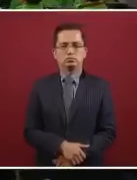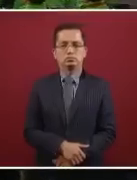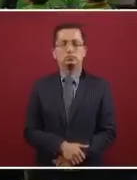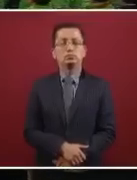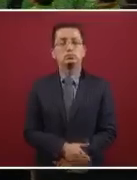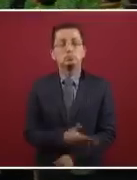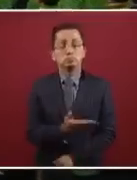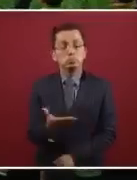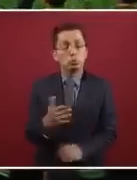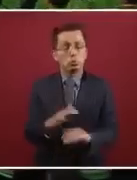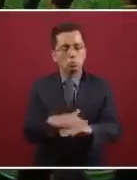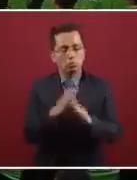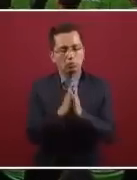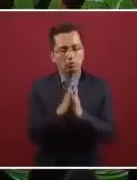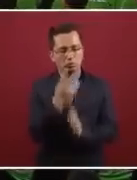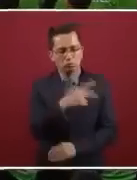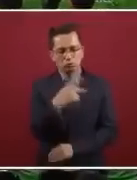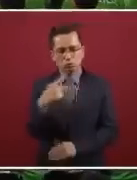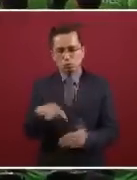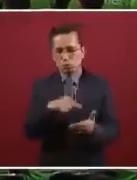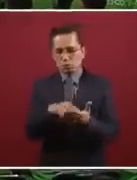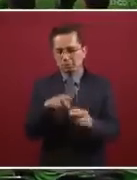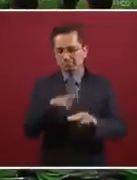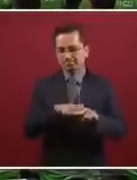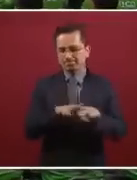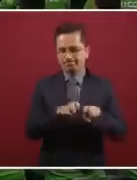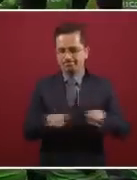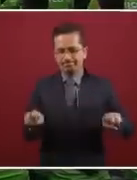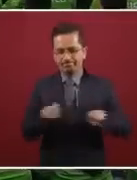Sean tan amables de ocupar sus lugares.